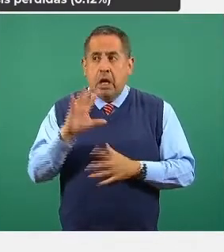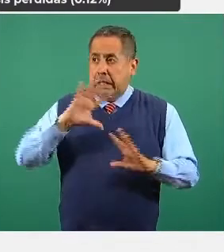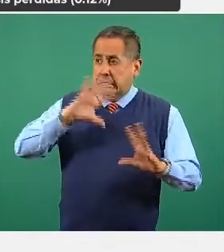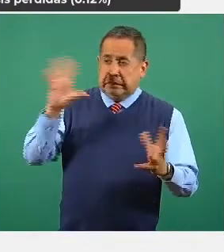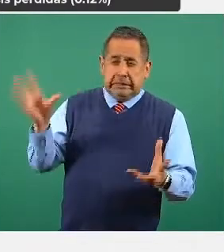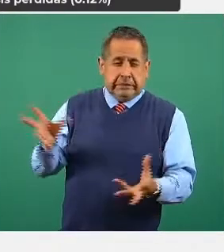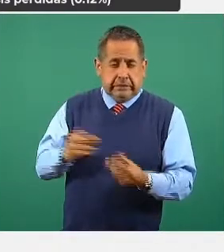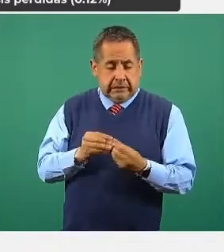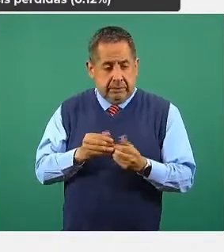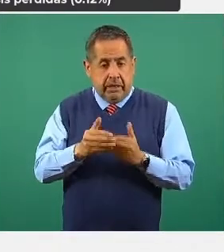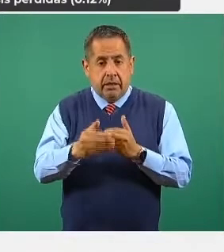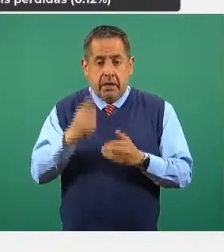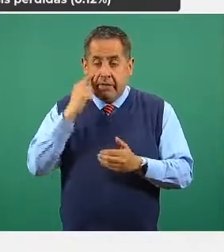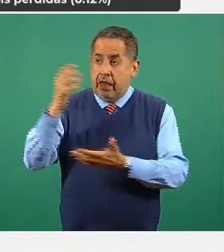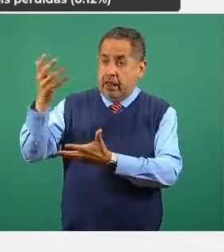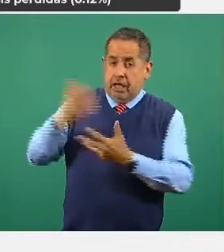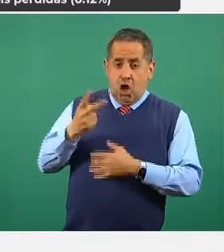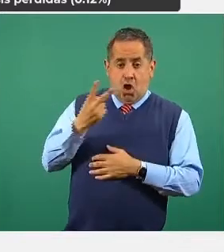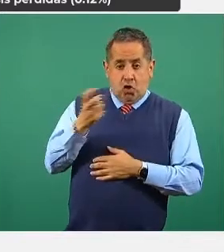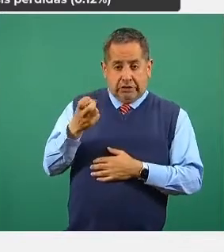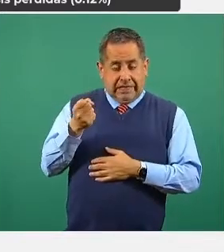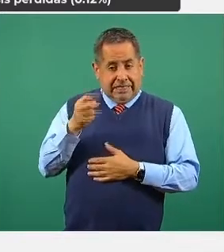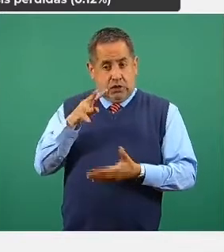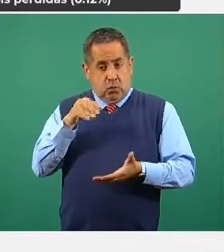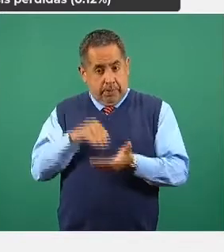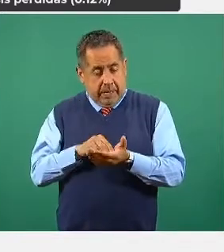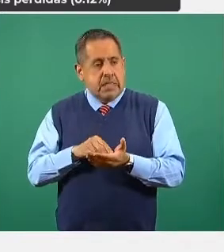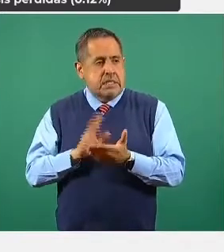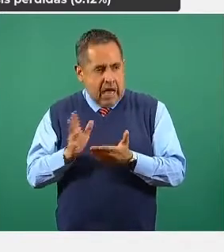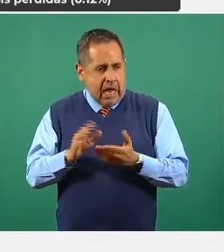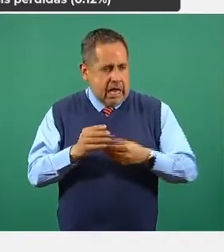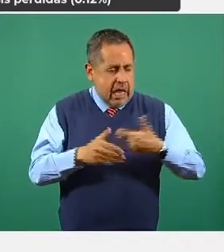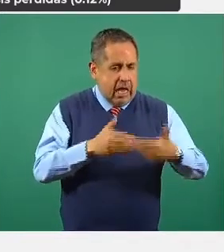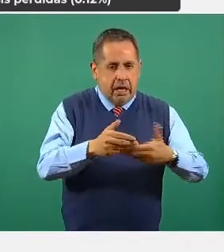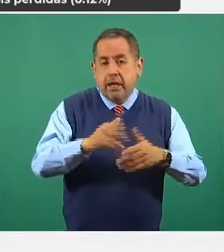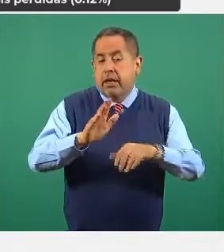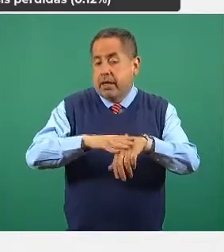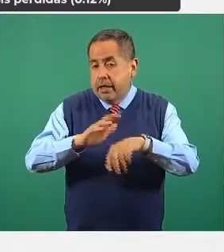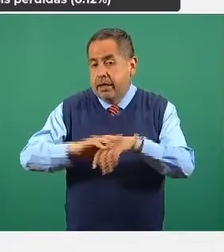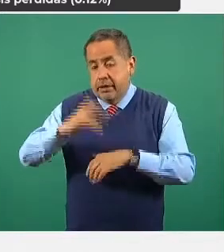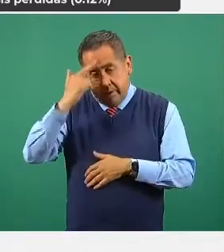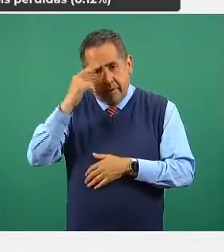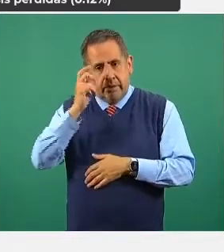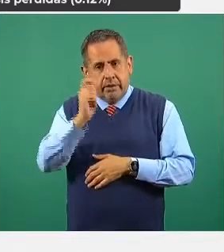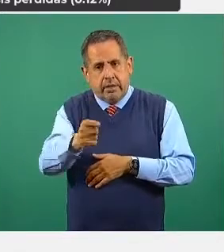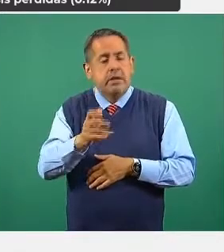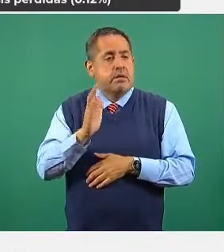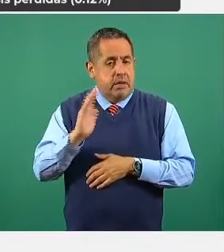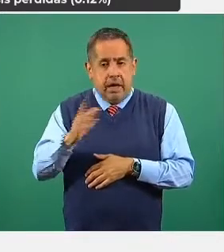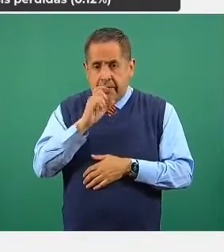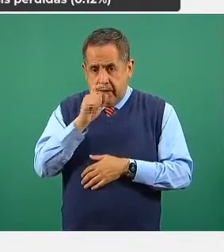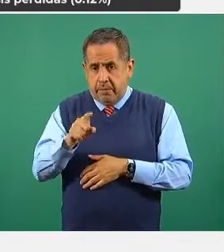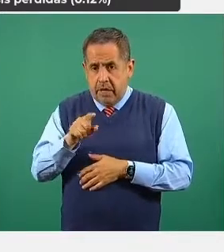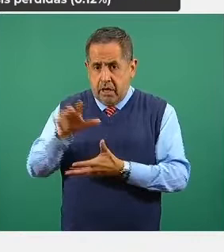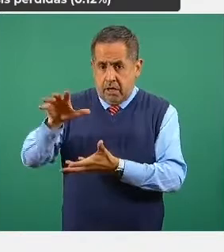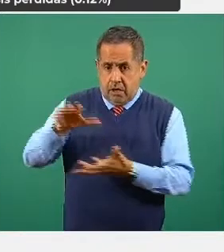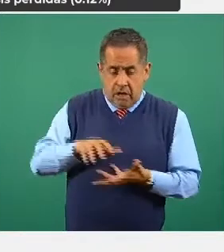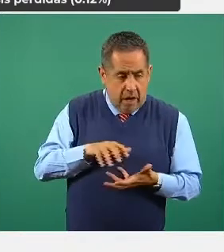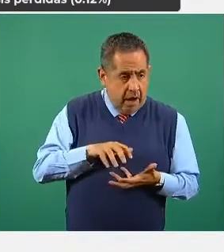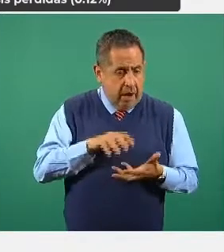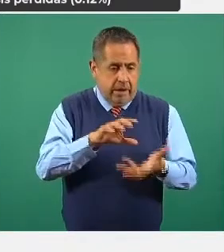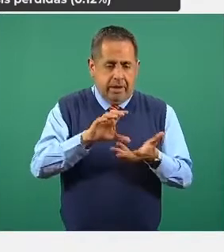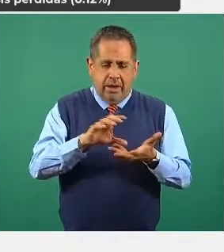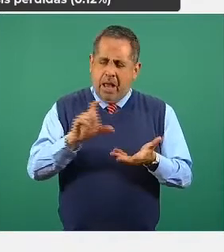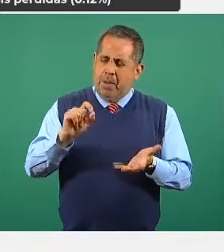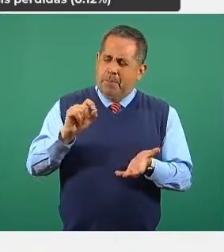que llegaron, es decir, de las 219,000, recordando que también se envió una dotación